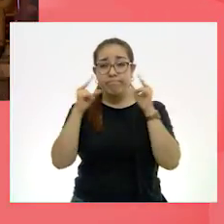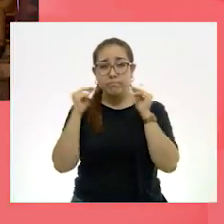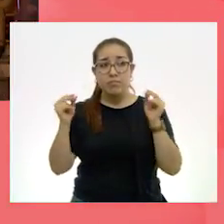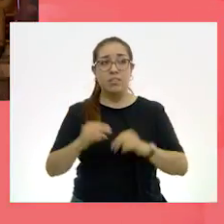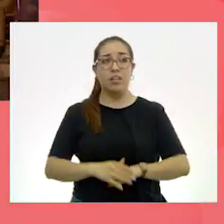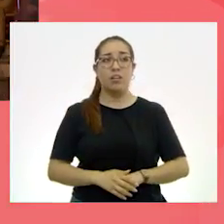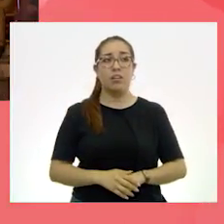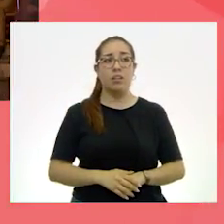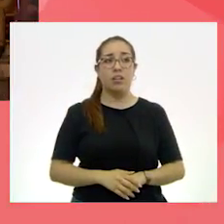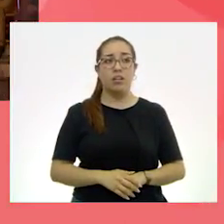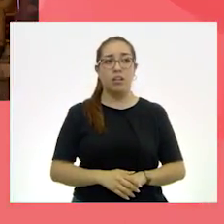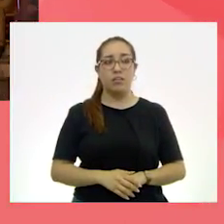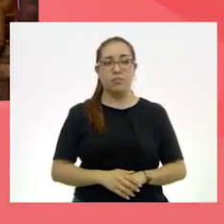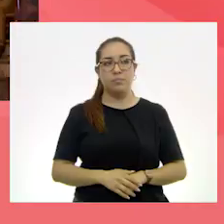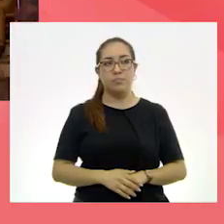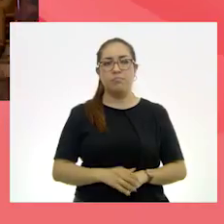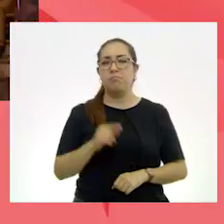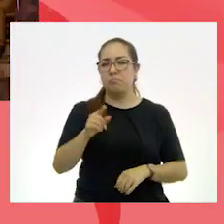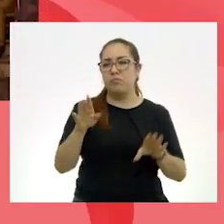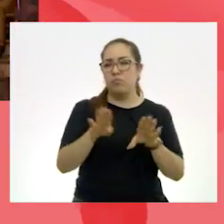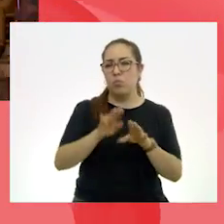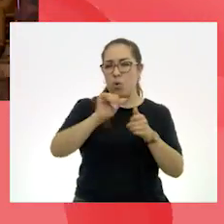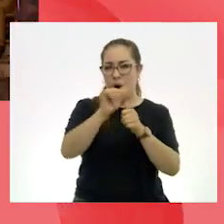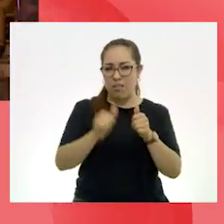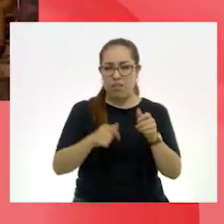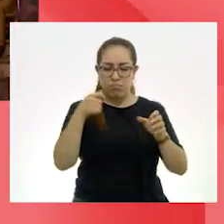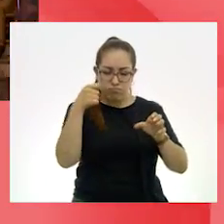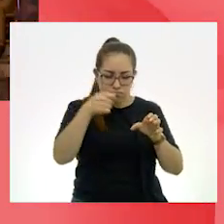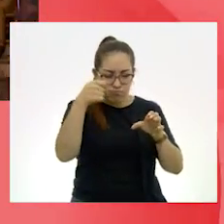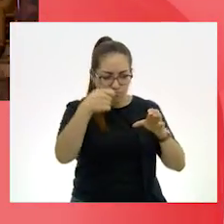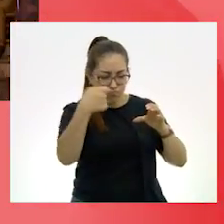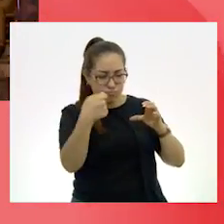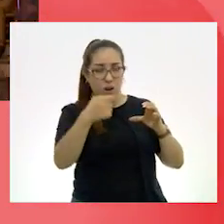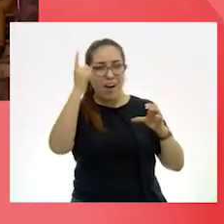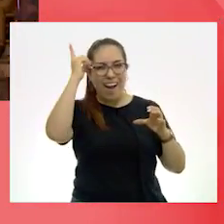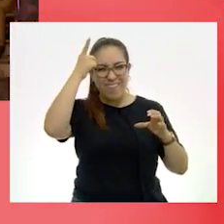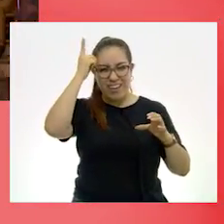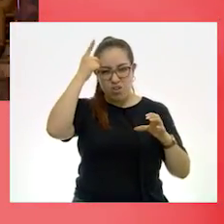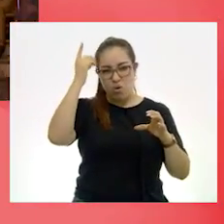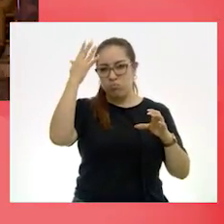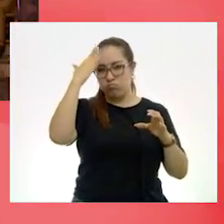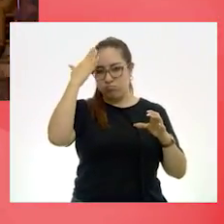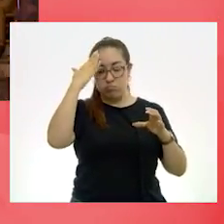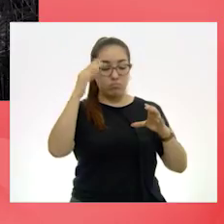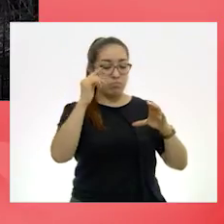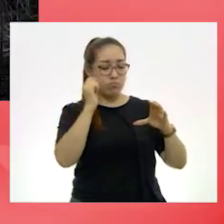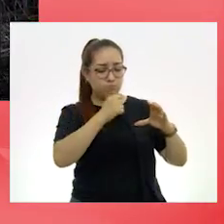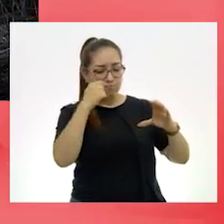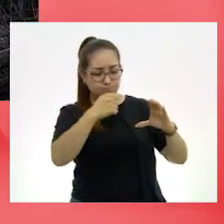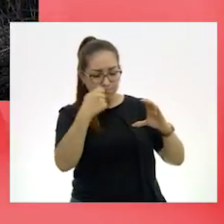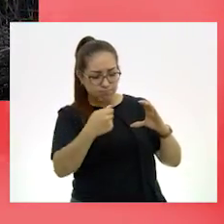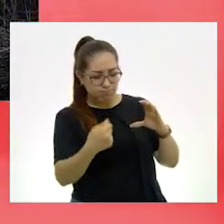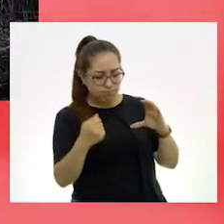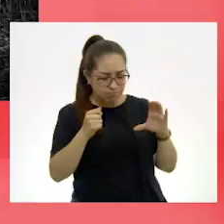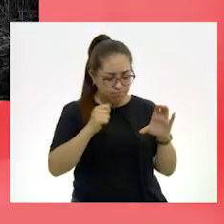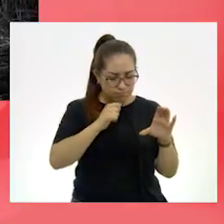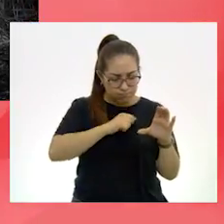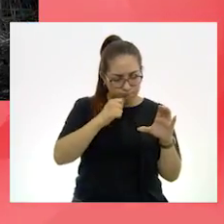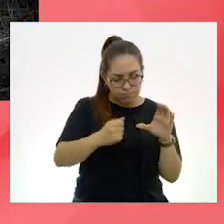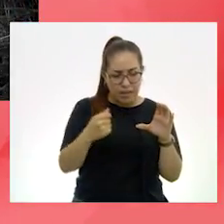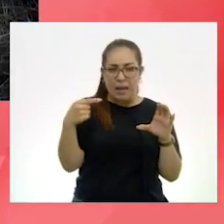cabeza de un caballo, estaba esculpiendo un caballo, lo cual señalaría lo que realmente iba a ser